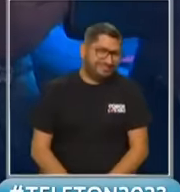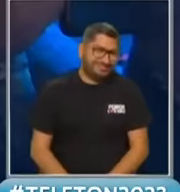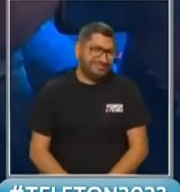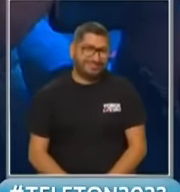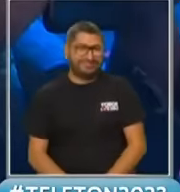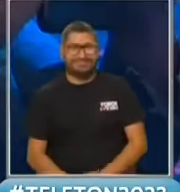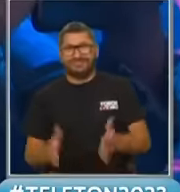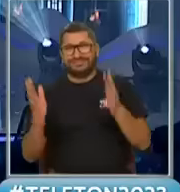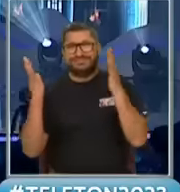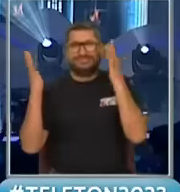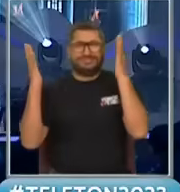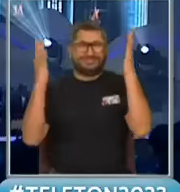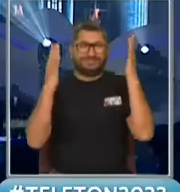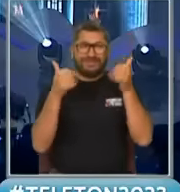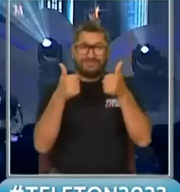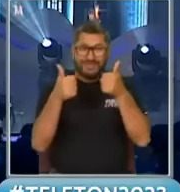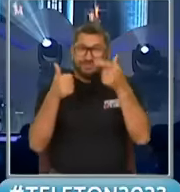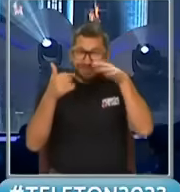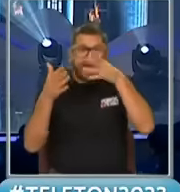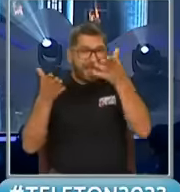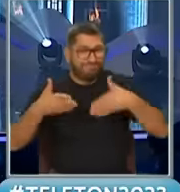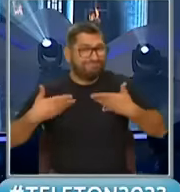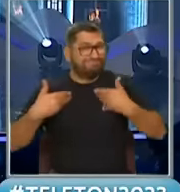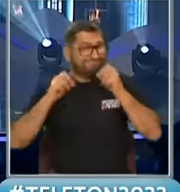Está bien, están despiertos, bien ahí.